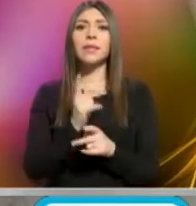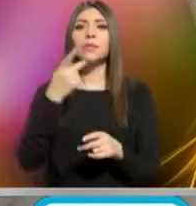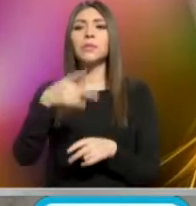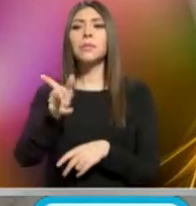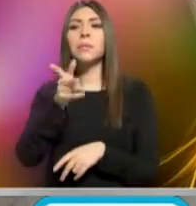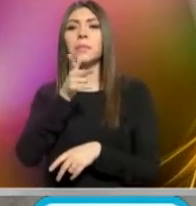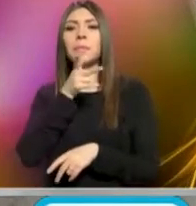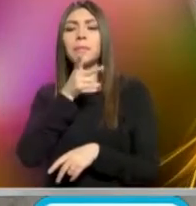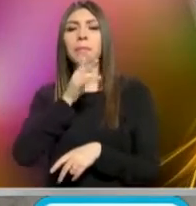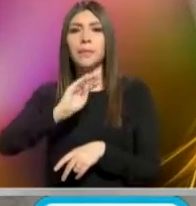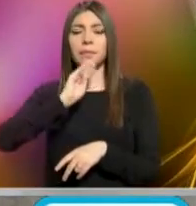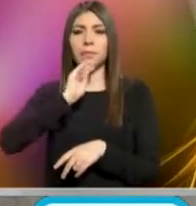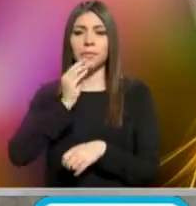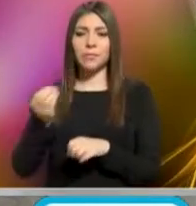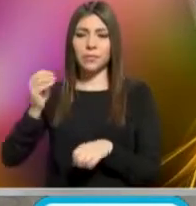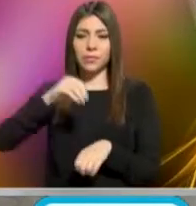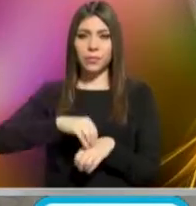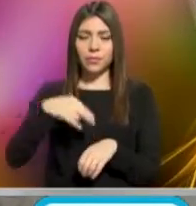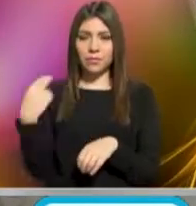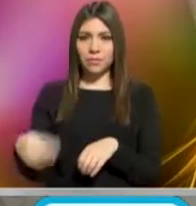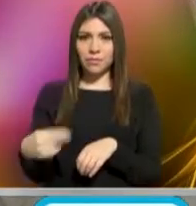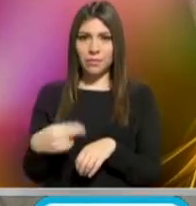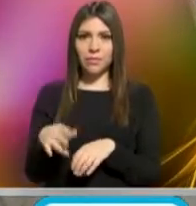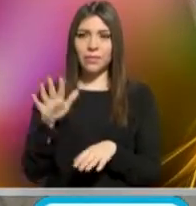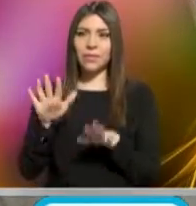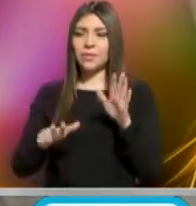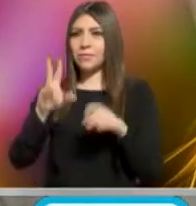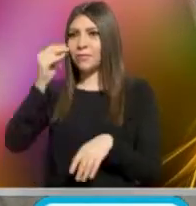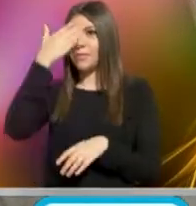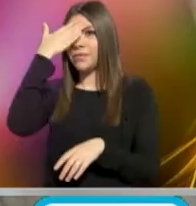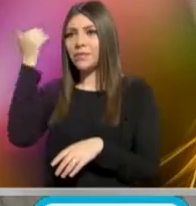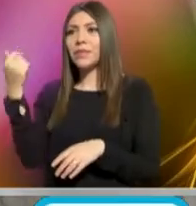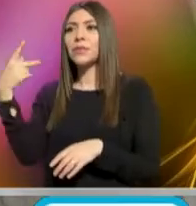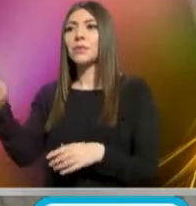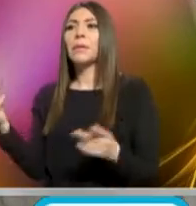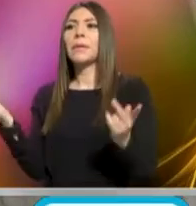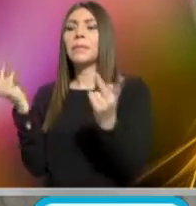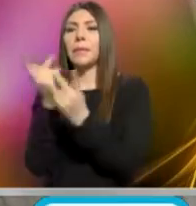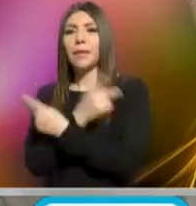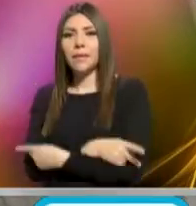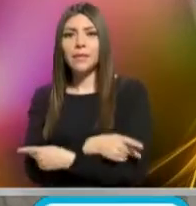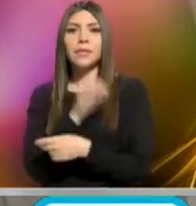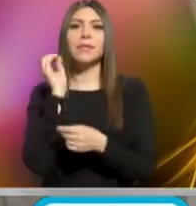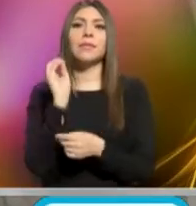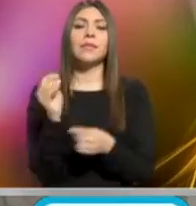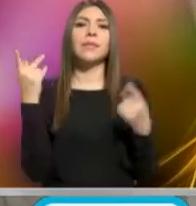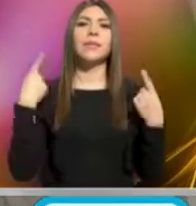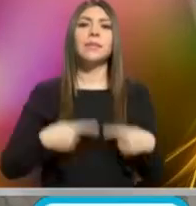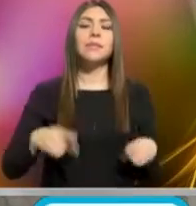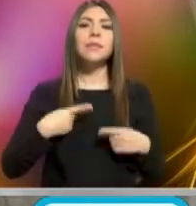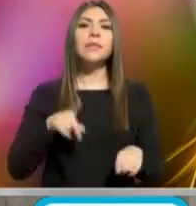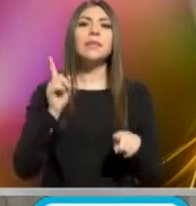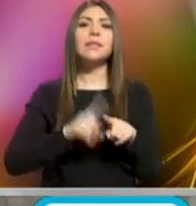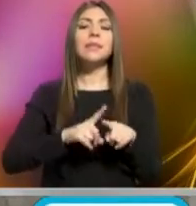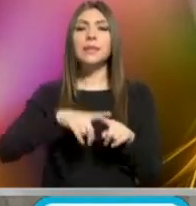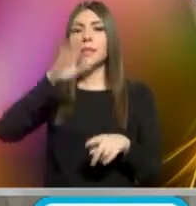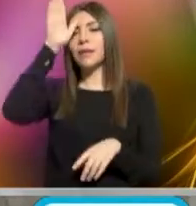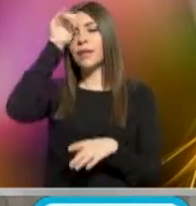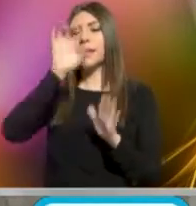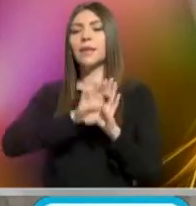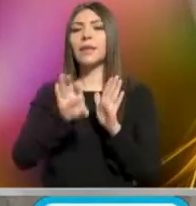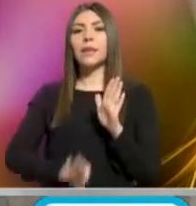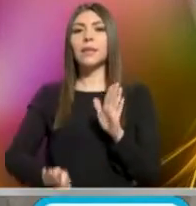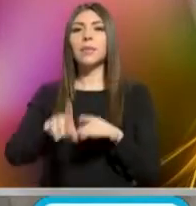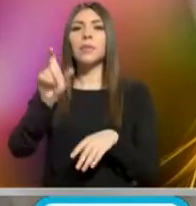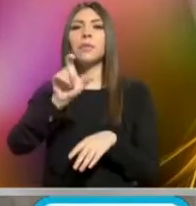sus hijos los nombres, incluyendo en algunas ocasiones, ya fuera los de los padrinos o de aquellas personas con las que tenían cierto compromiso. Por